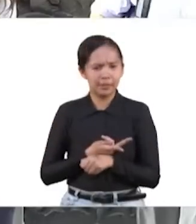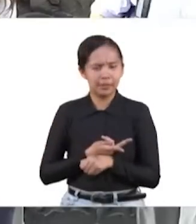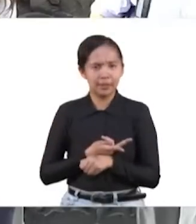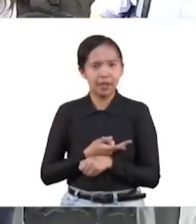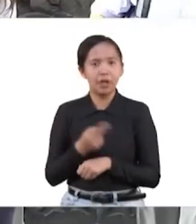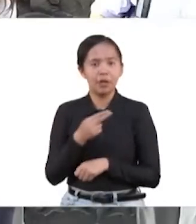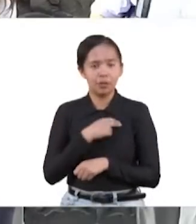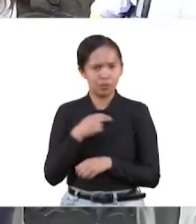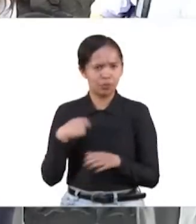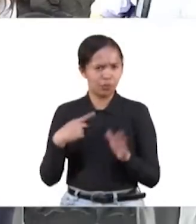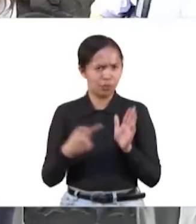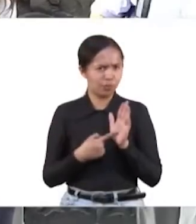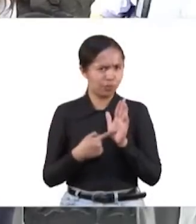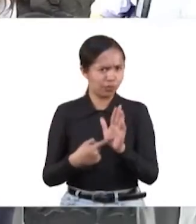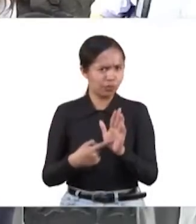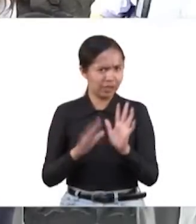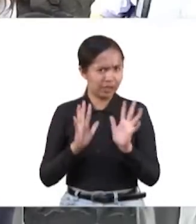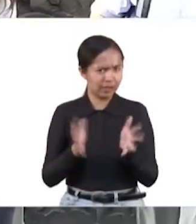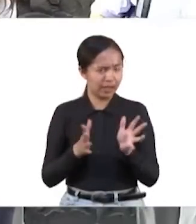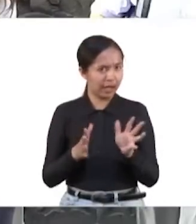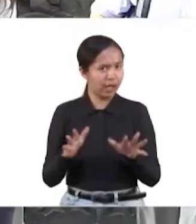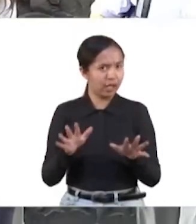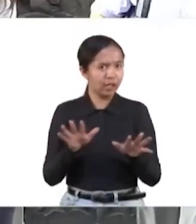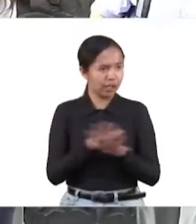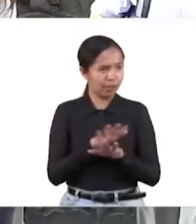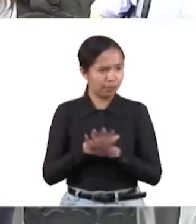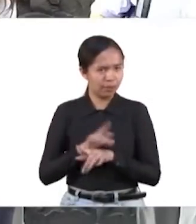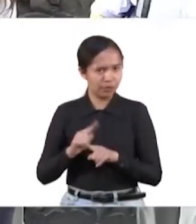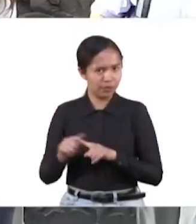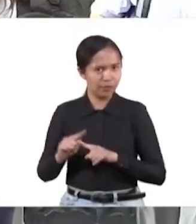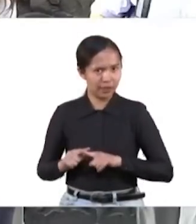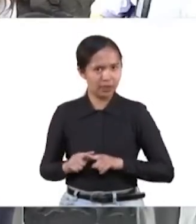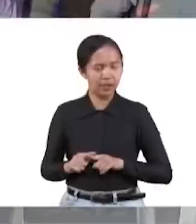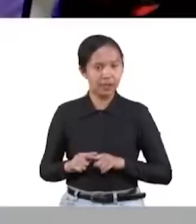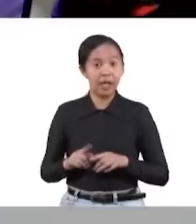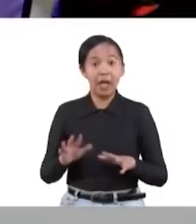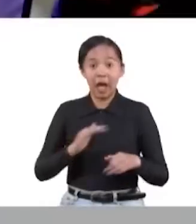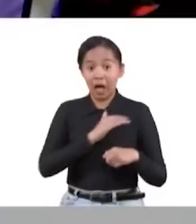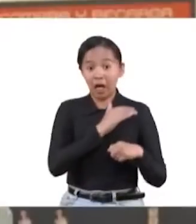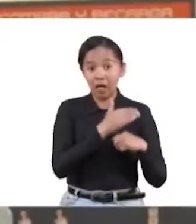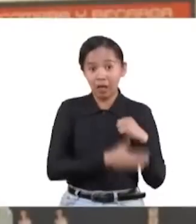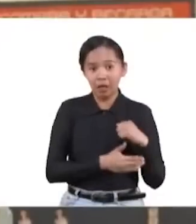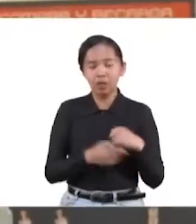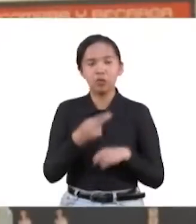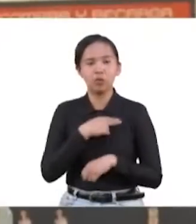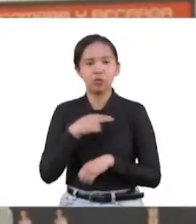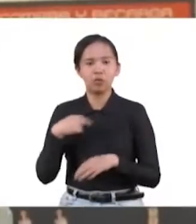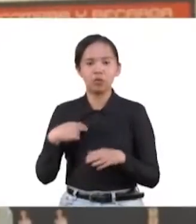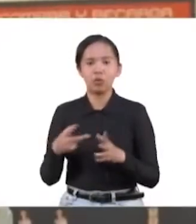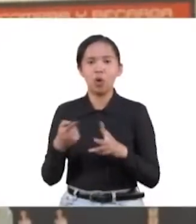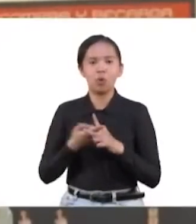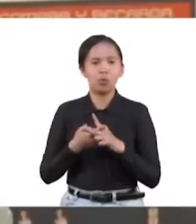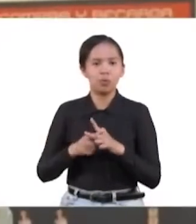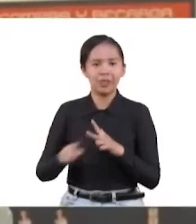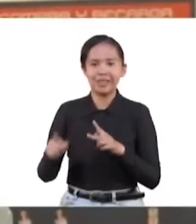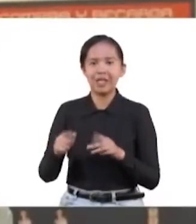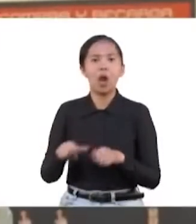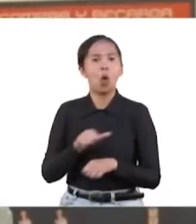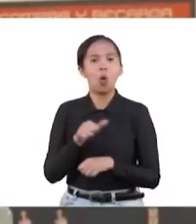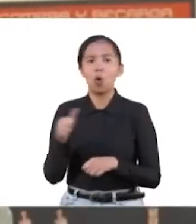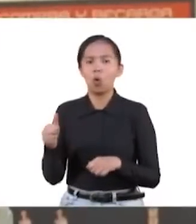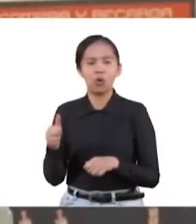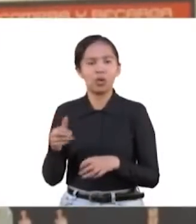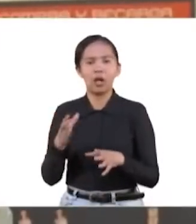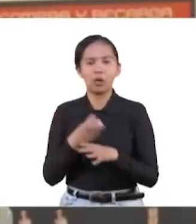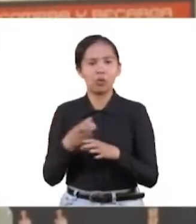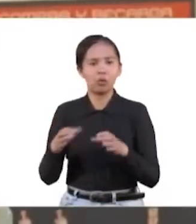Concluido lo señalado anteriormente, iniciaremos de inmediato la etapa de pruebas de los diferentes sistemas,